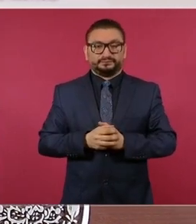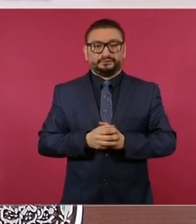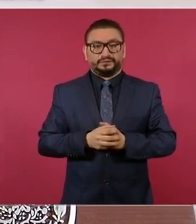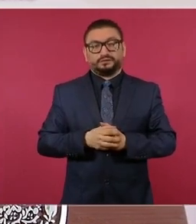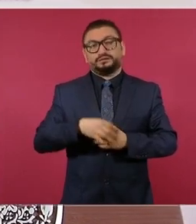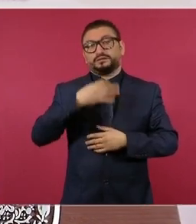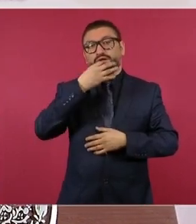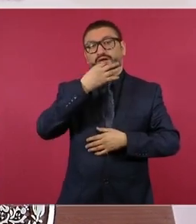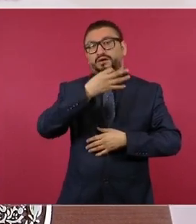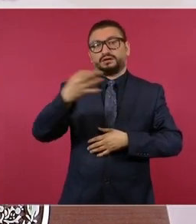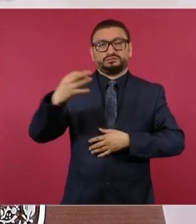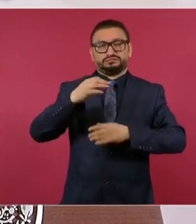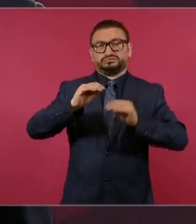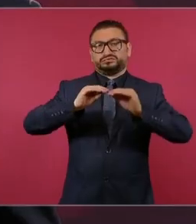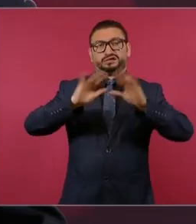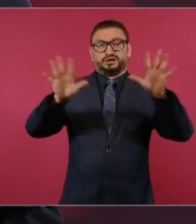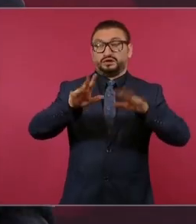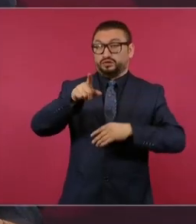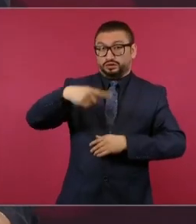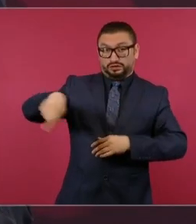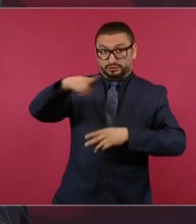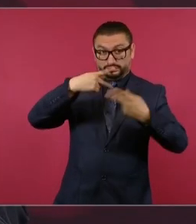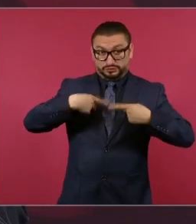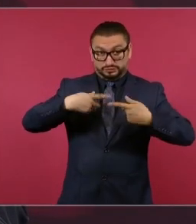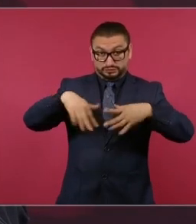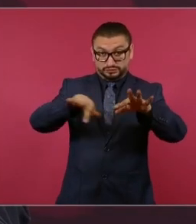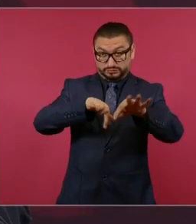es mejor aclararle a los trabajadores